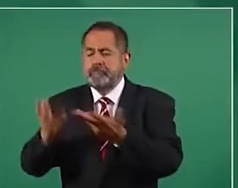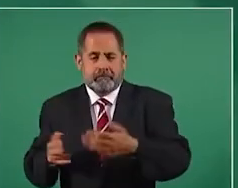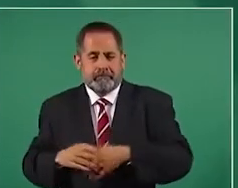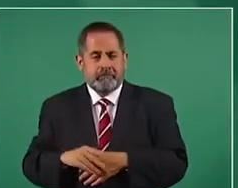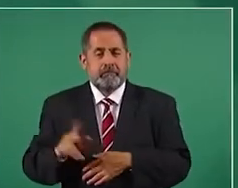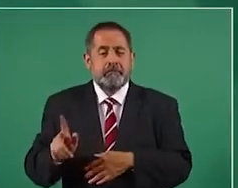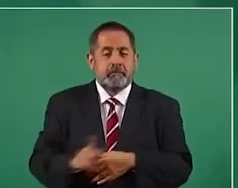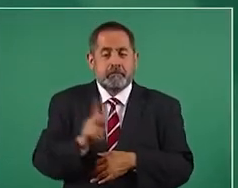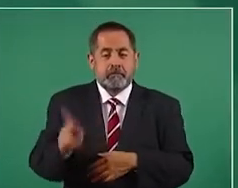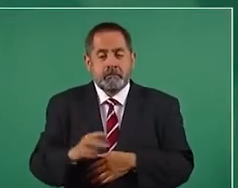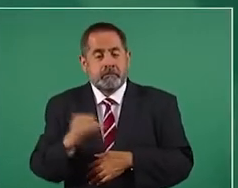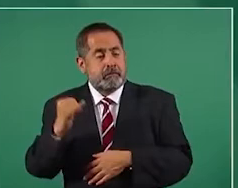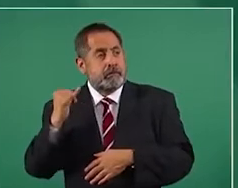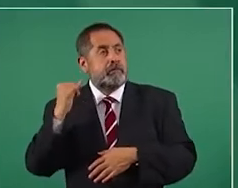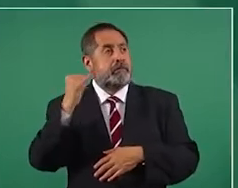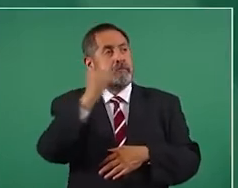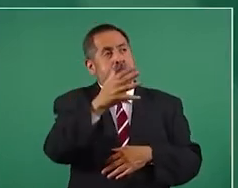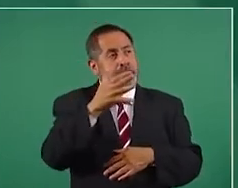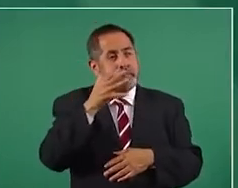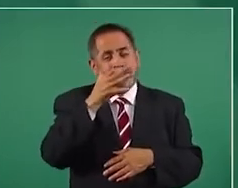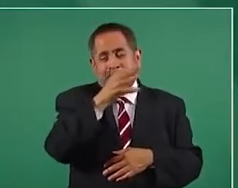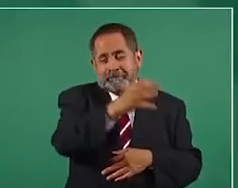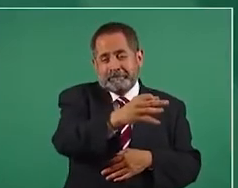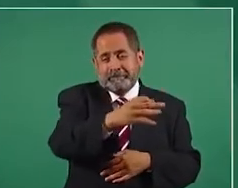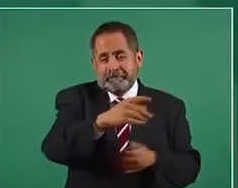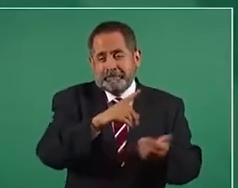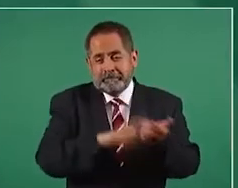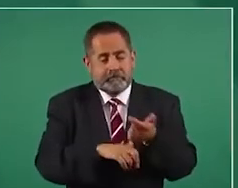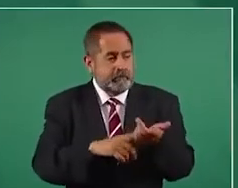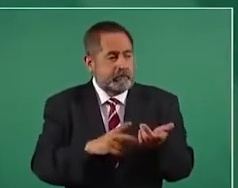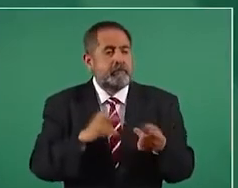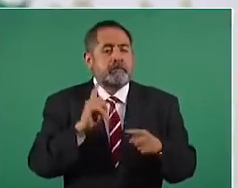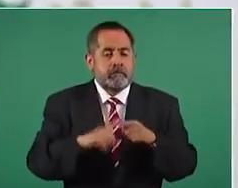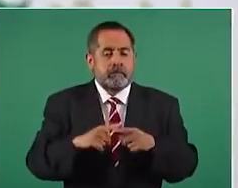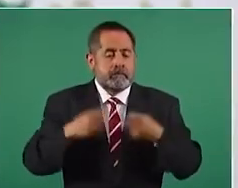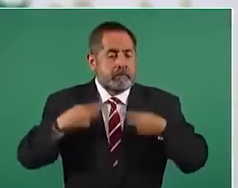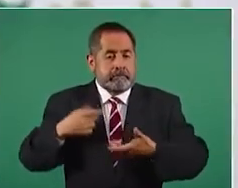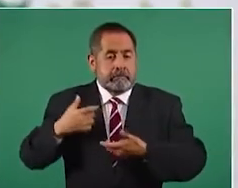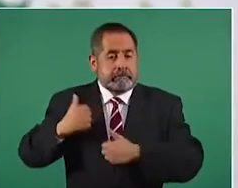zonas suburbanas y más en las zonas rurales, donde la operación